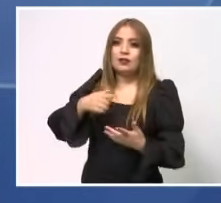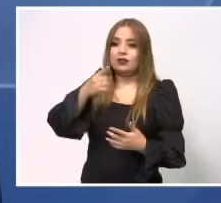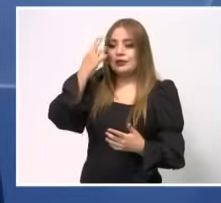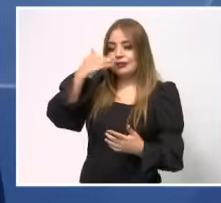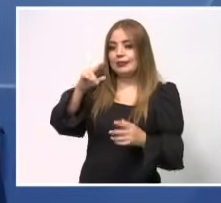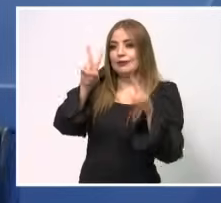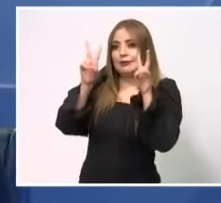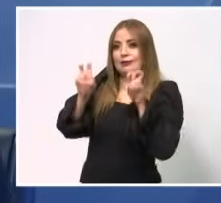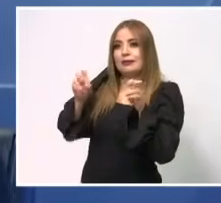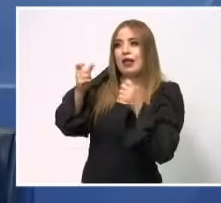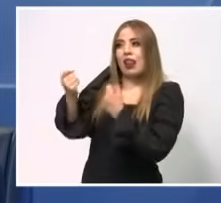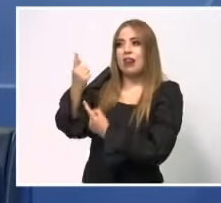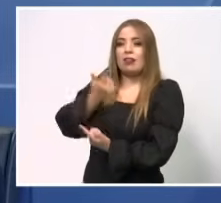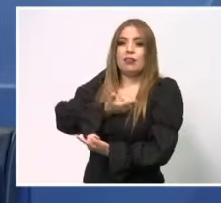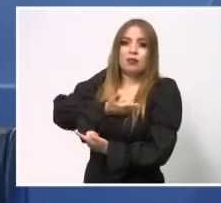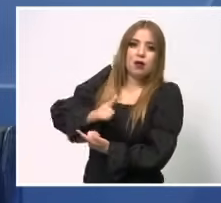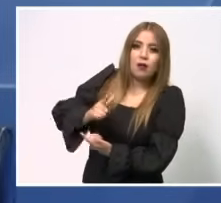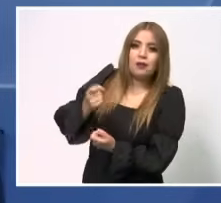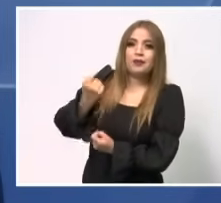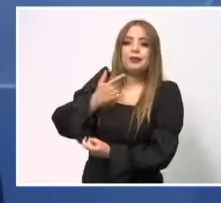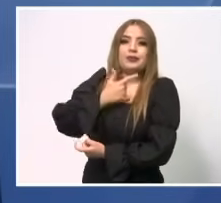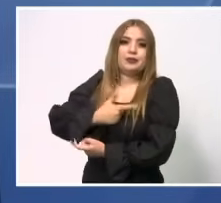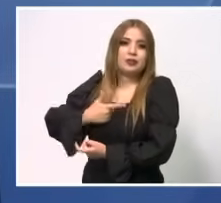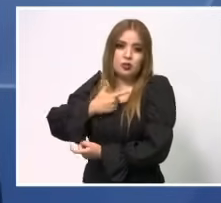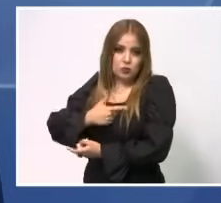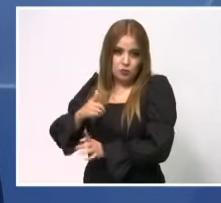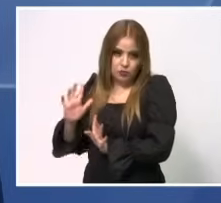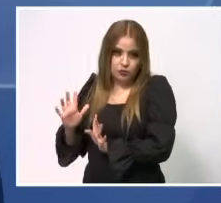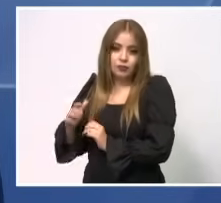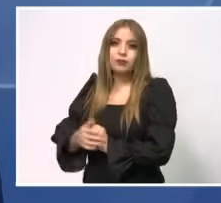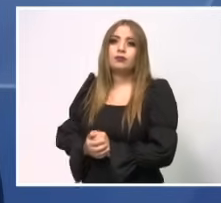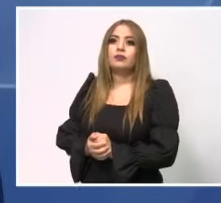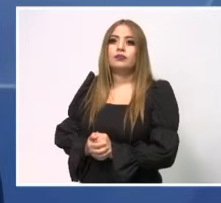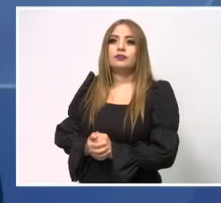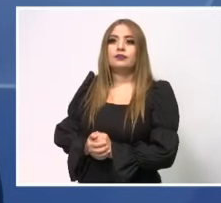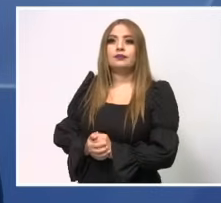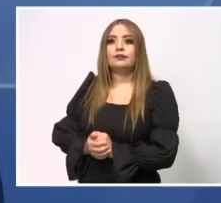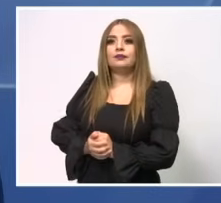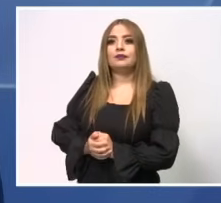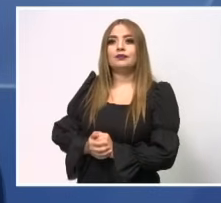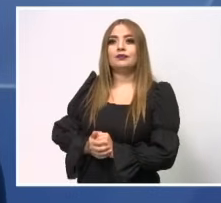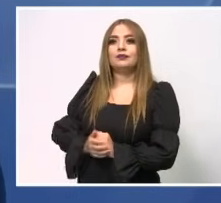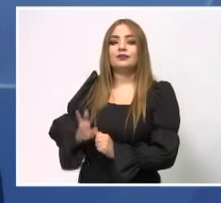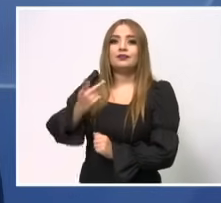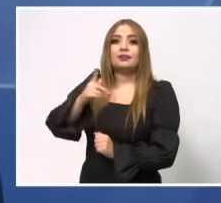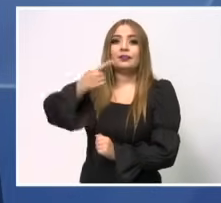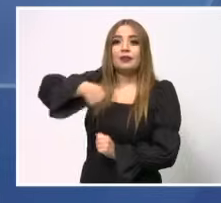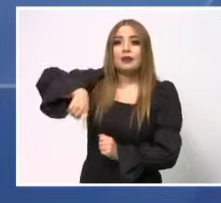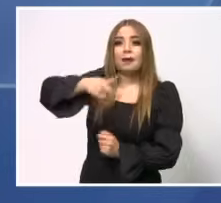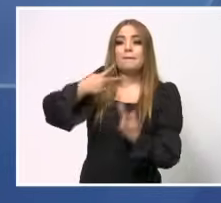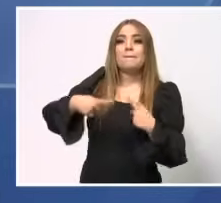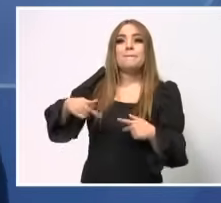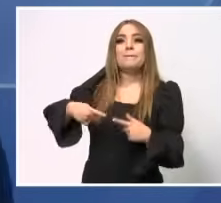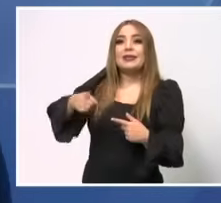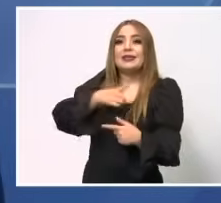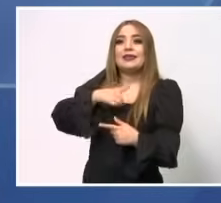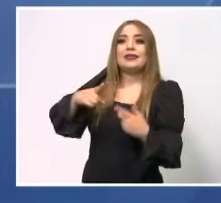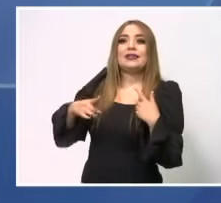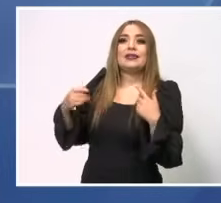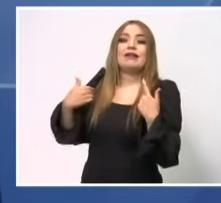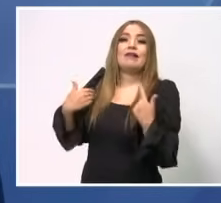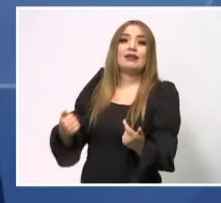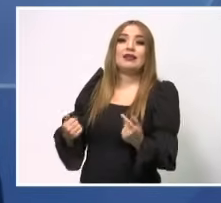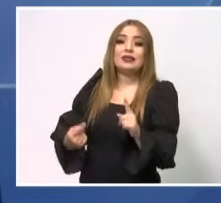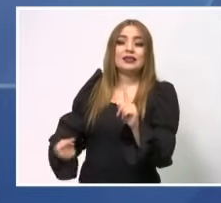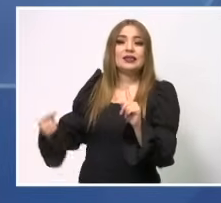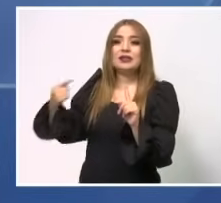de algo que es sagrado para la gente que es el fútbol y específicamente el Santos pero creo que la gente lo que hay un mundo que no entiende